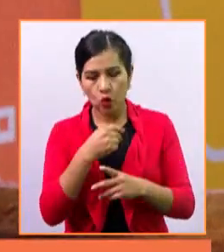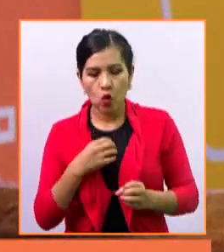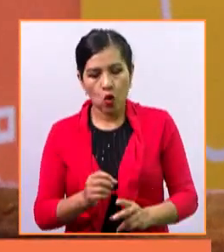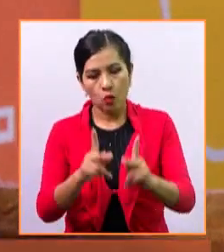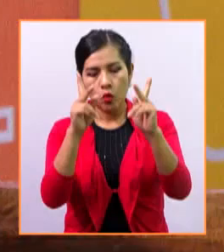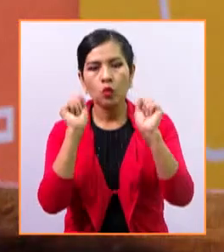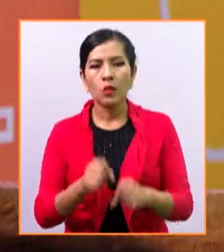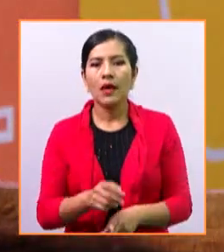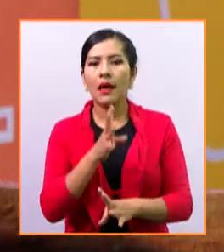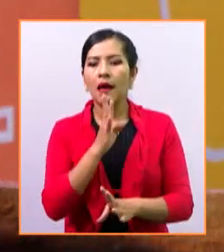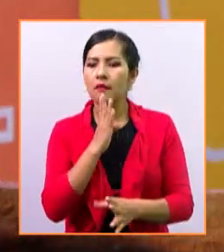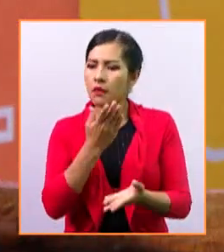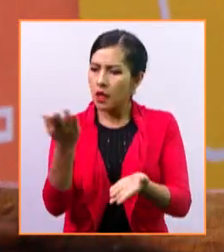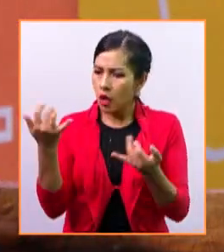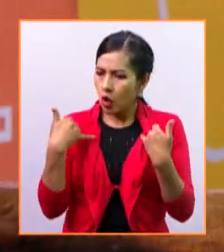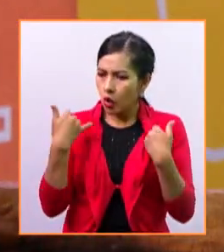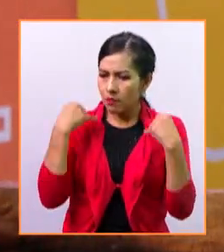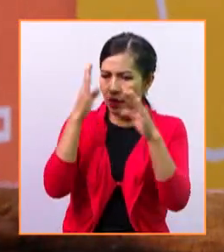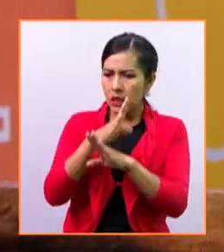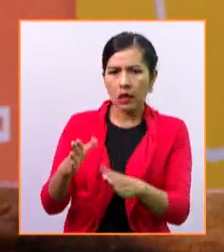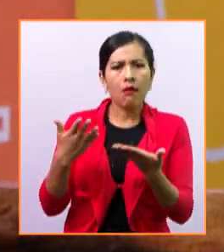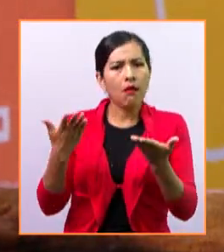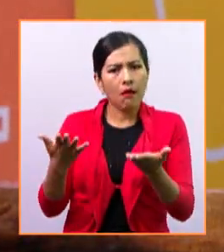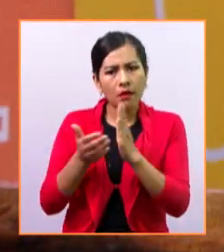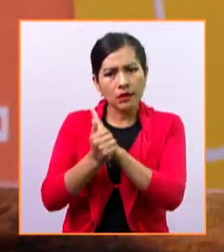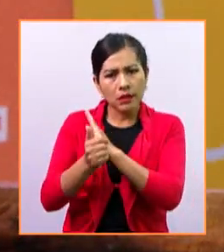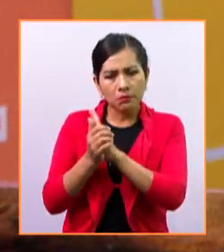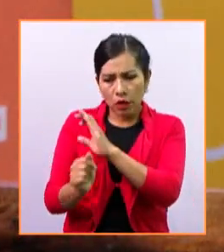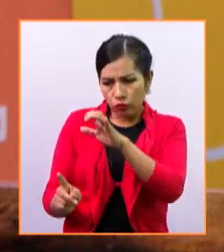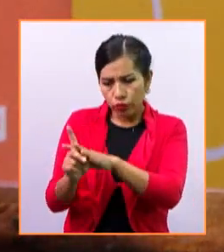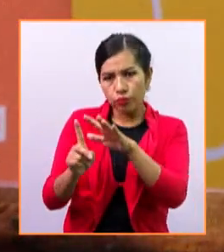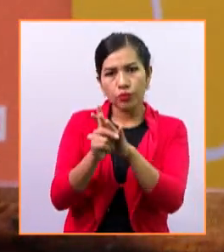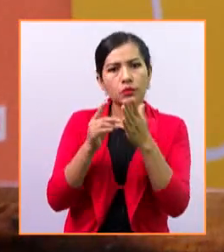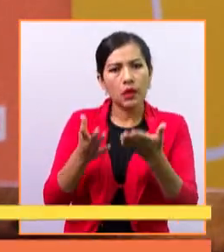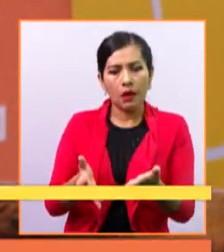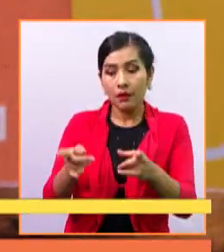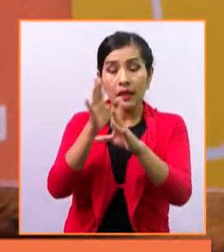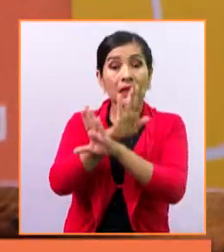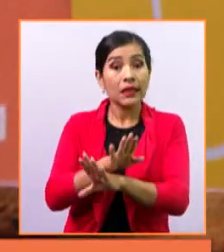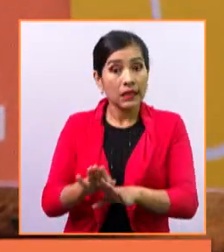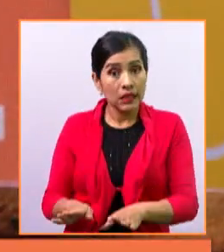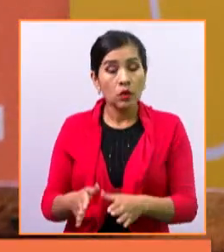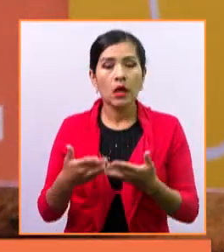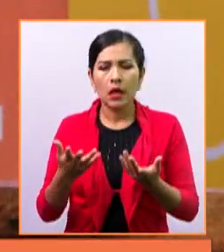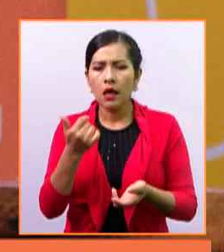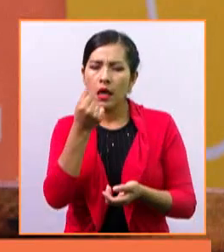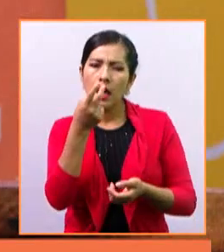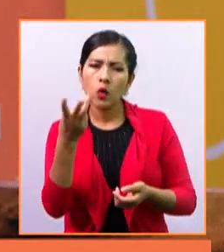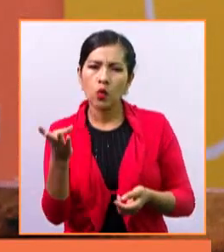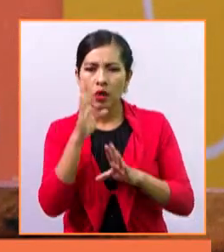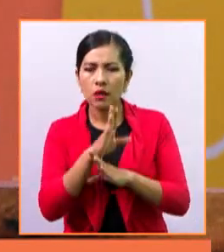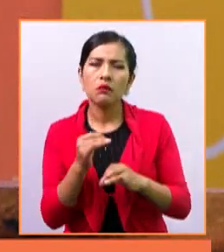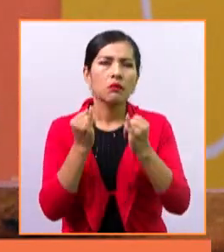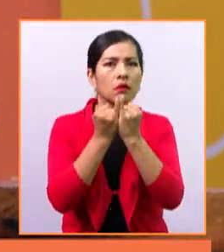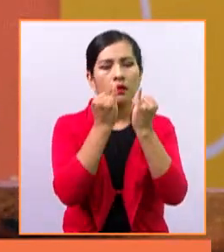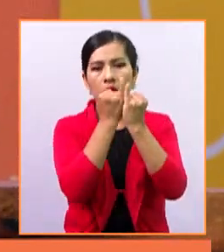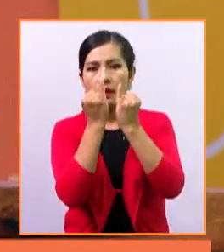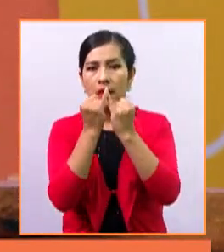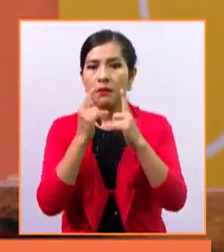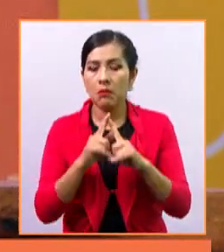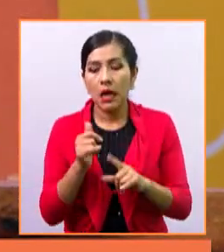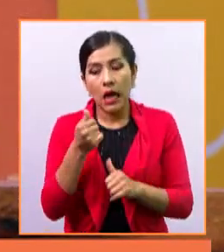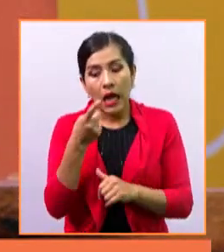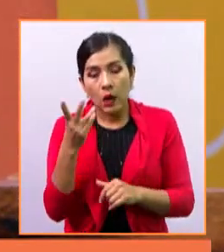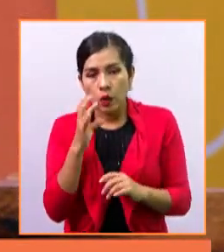de los niños, el talento que tenemos. Claro. En sí, los niños, hay un poco siempre de distracción, pero si tú